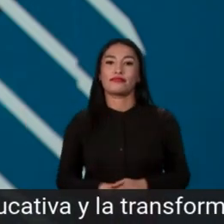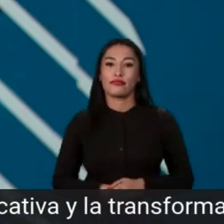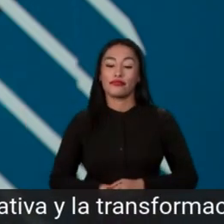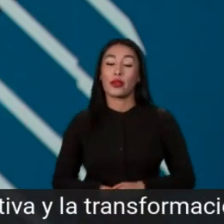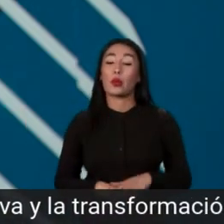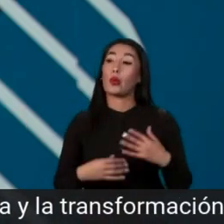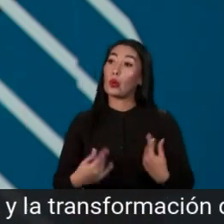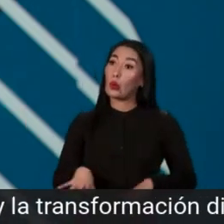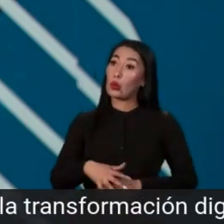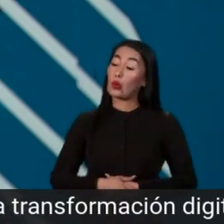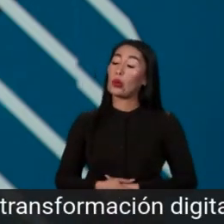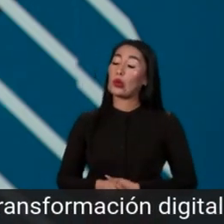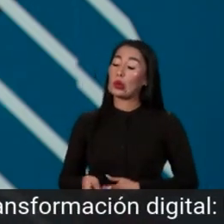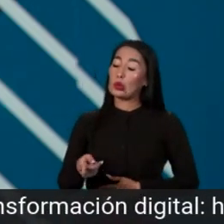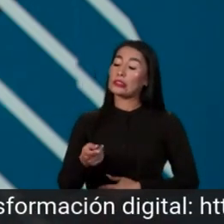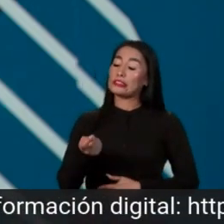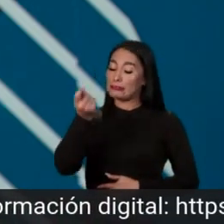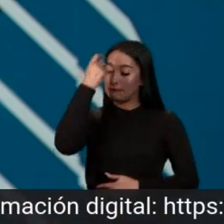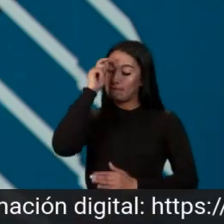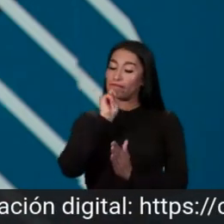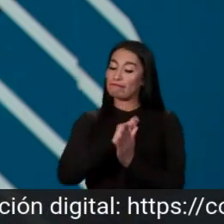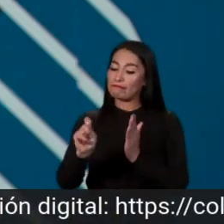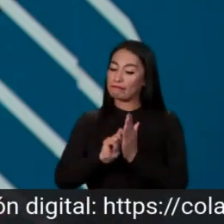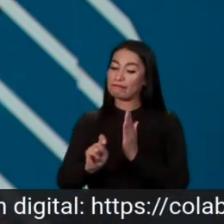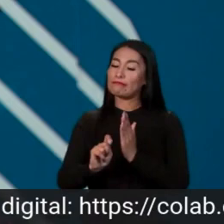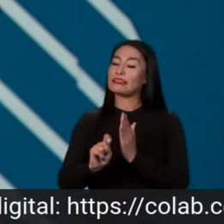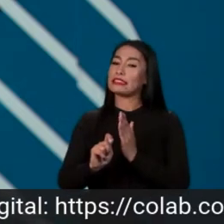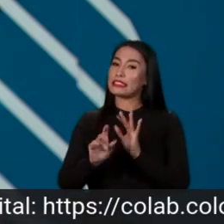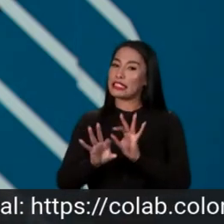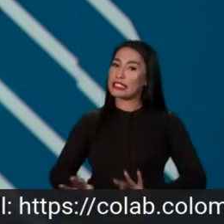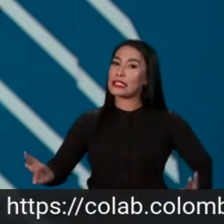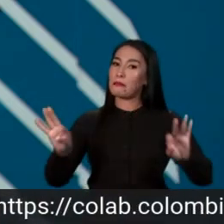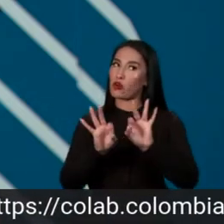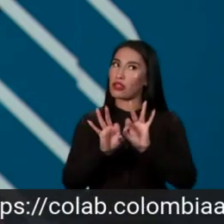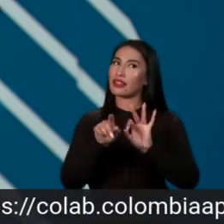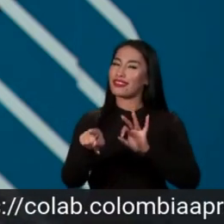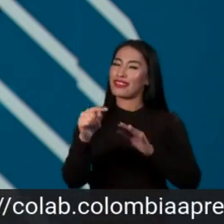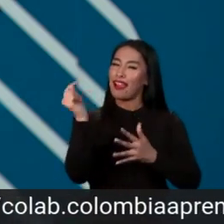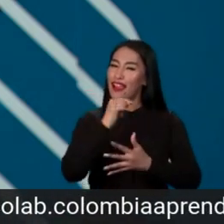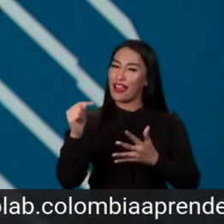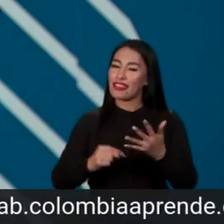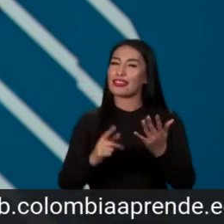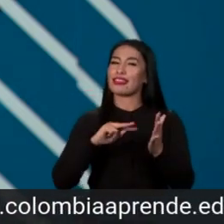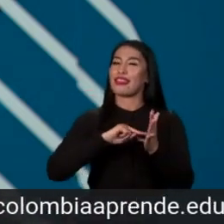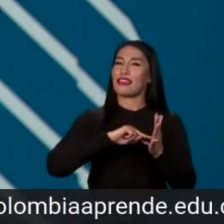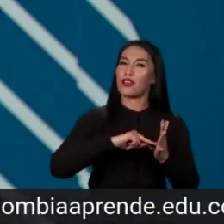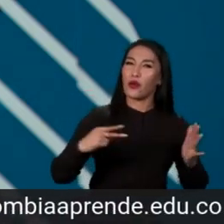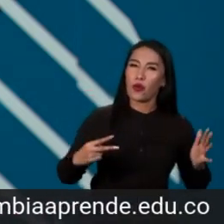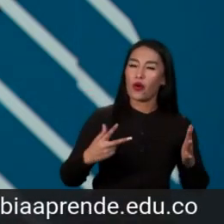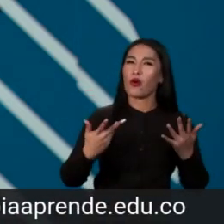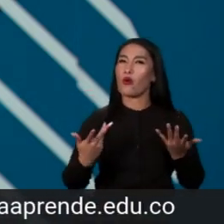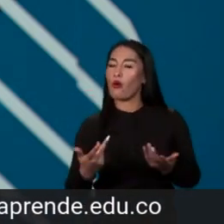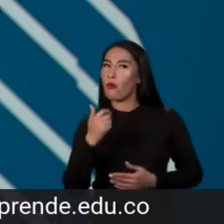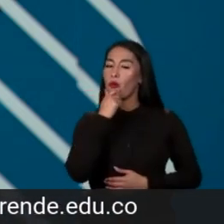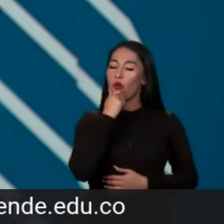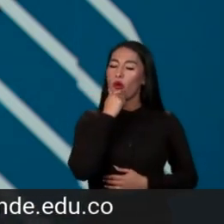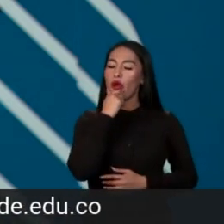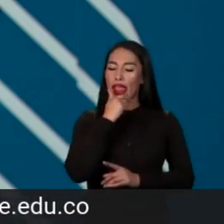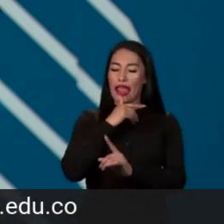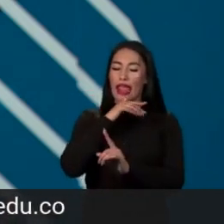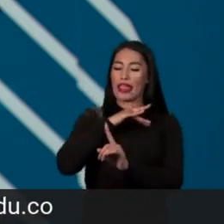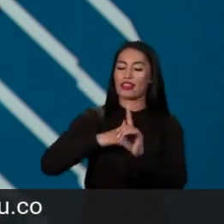mensajes claves de la transformación de la educación superior, la tecnología y cómo tenemos que hacer esta lectura de este